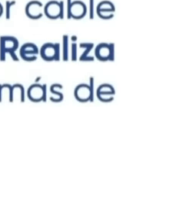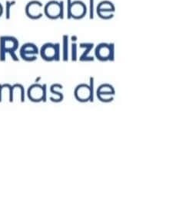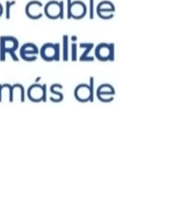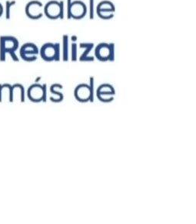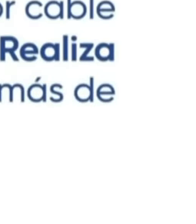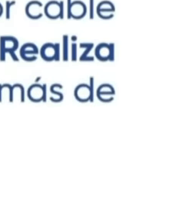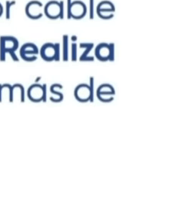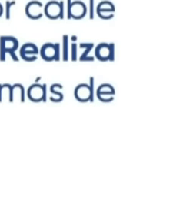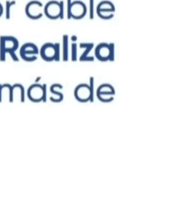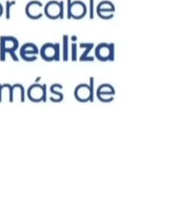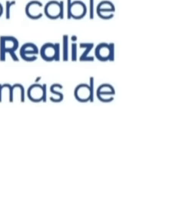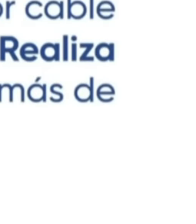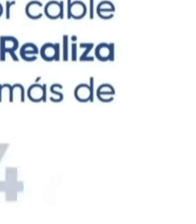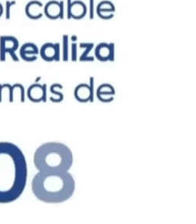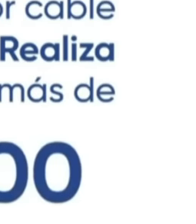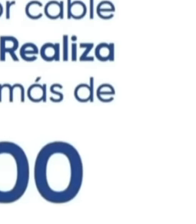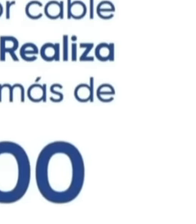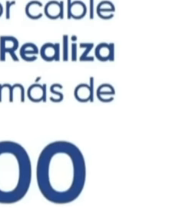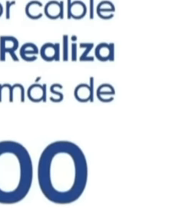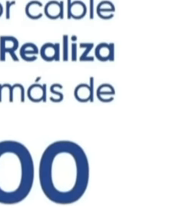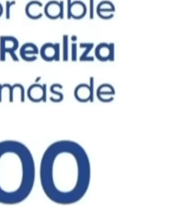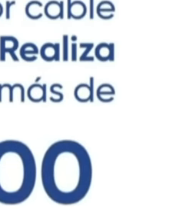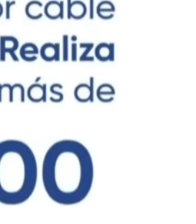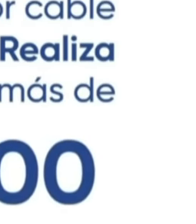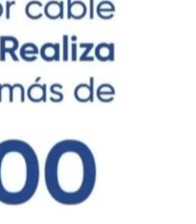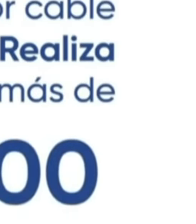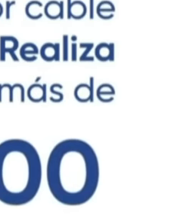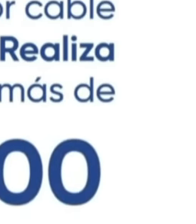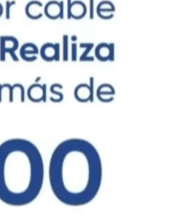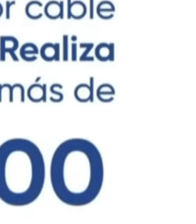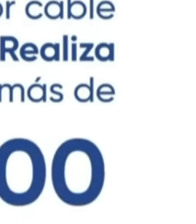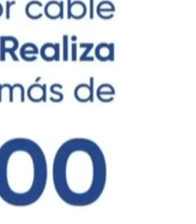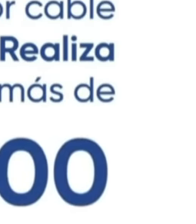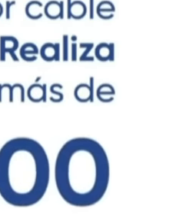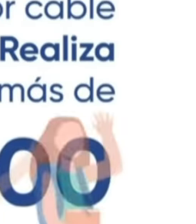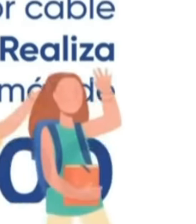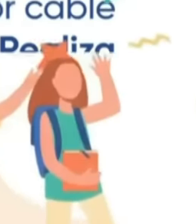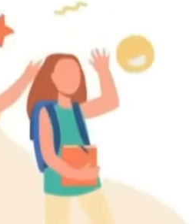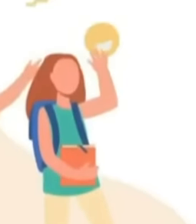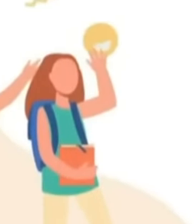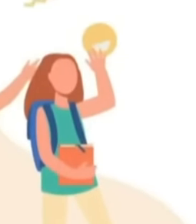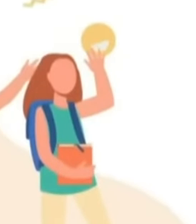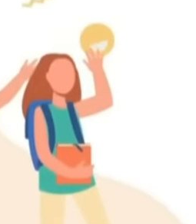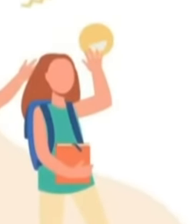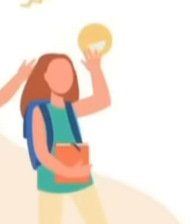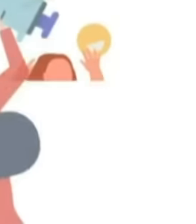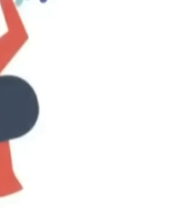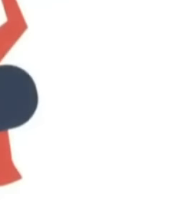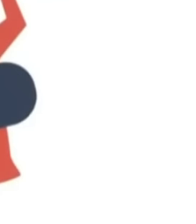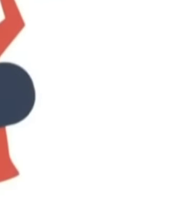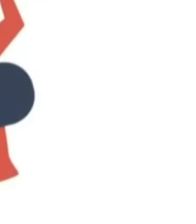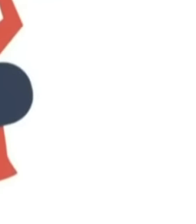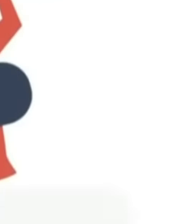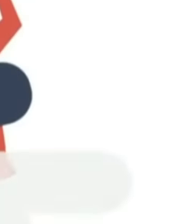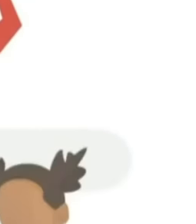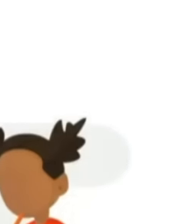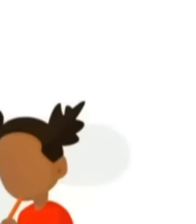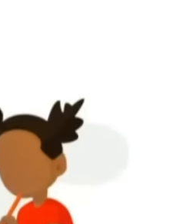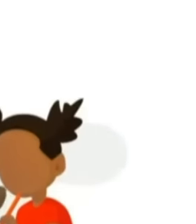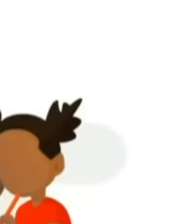La televisión por cable del interior realiza aportes por más de 40 millones de dólares al año en impuestos que son destinados a educación,